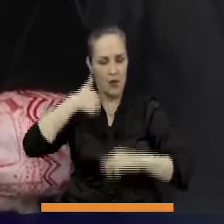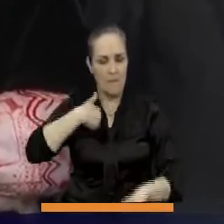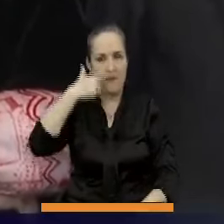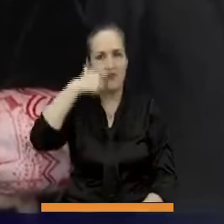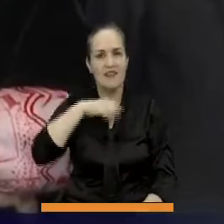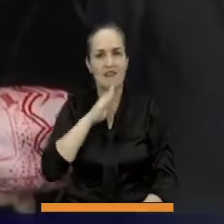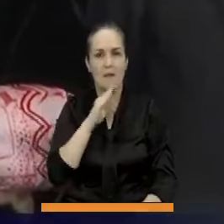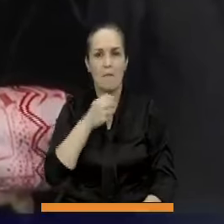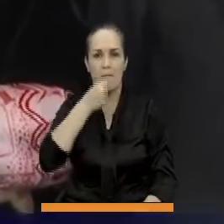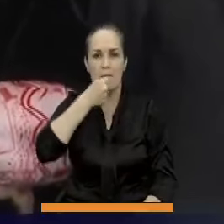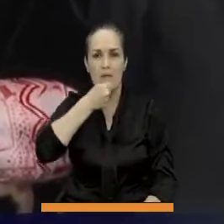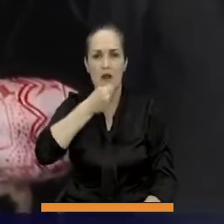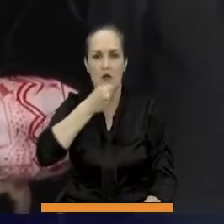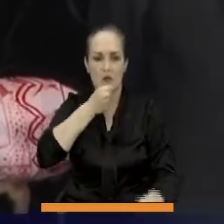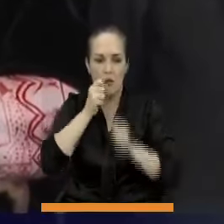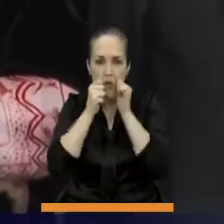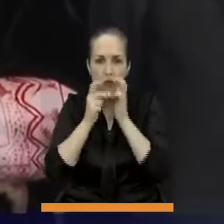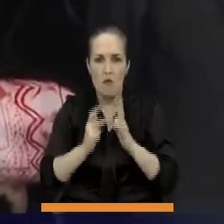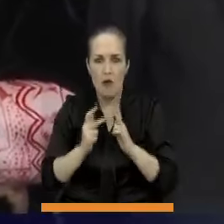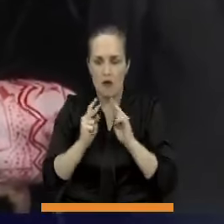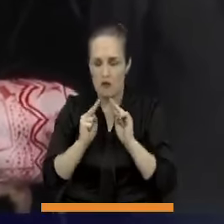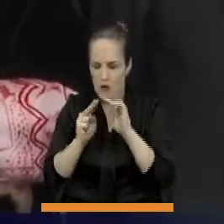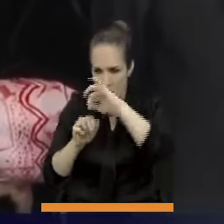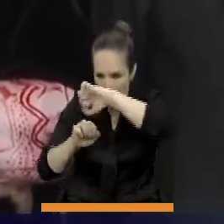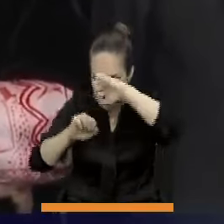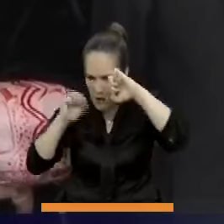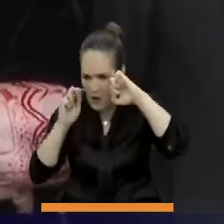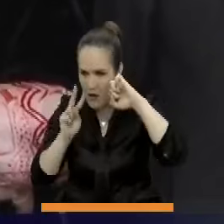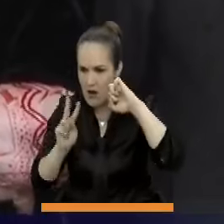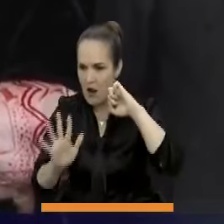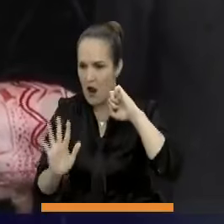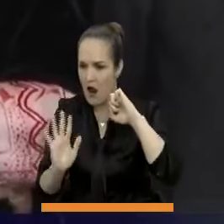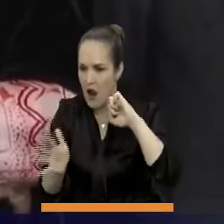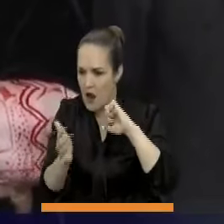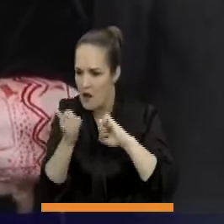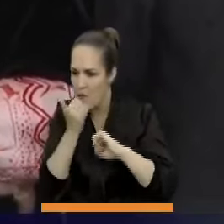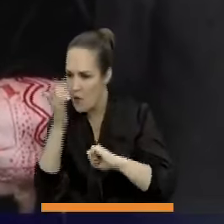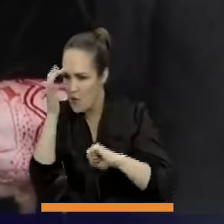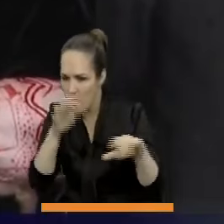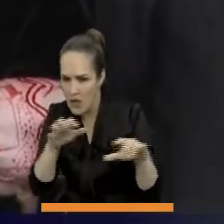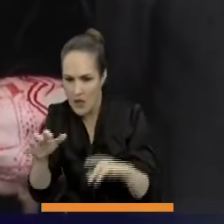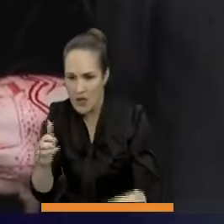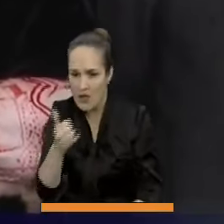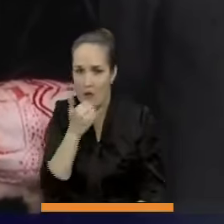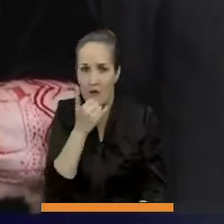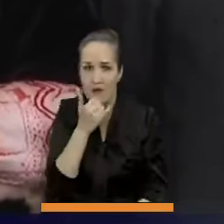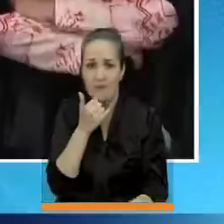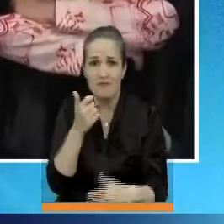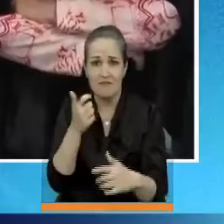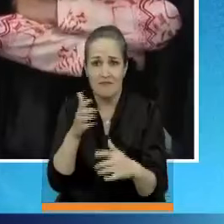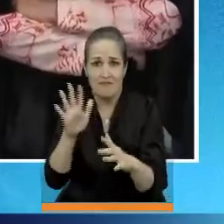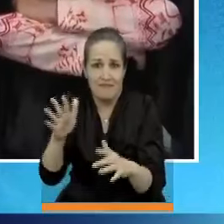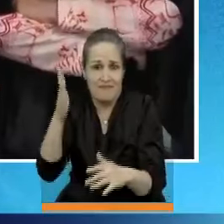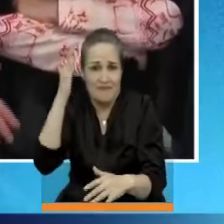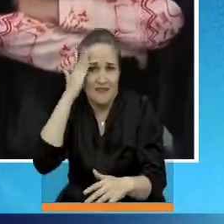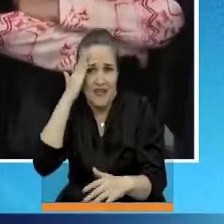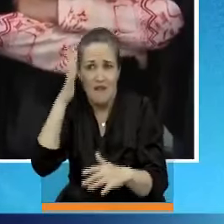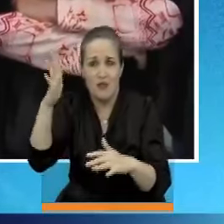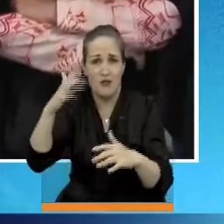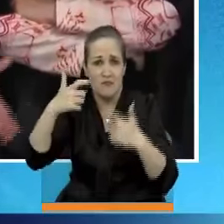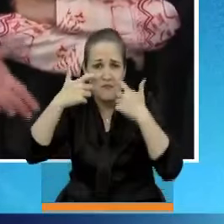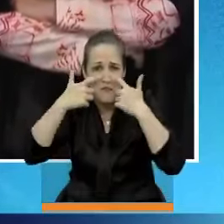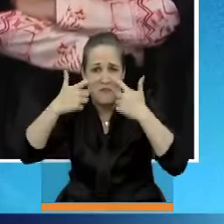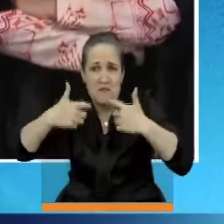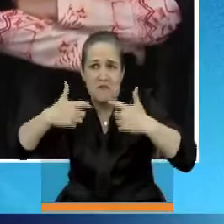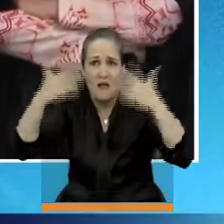periodista, entonces descubrimos otra historia detrás de esas historias, que es las historias de los dramas, las grandezas, las luces